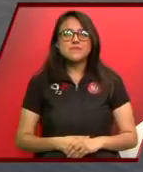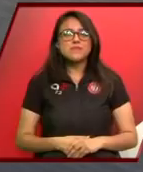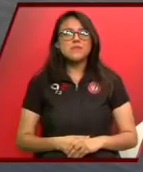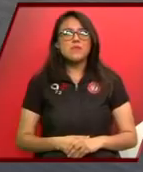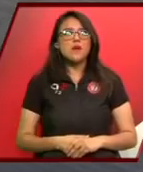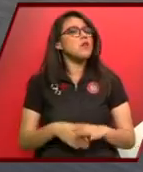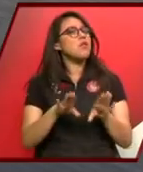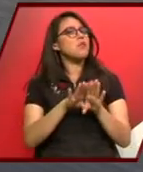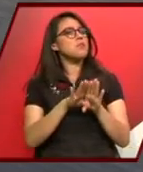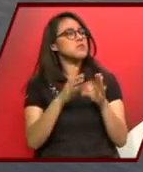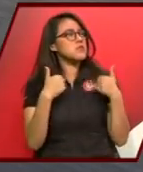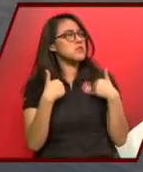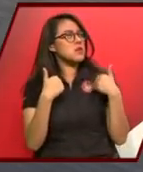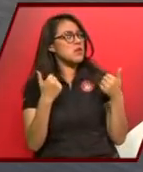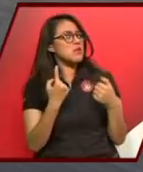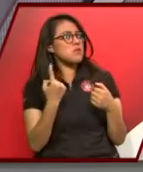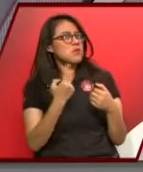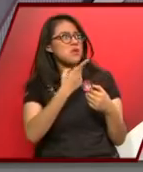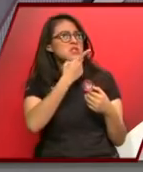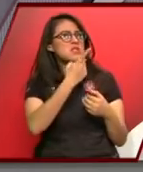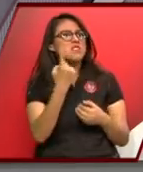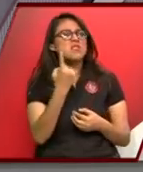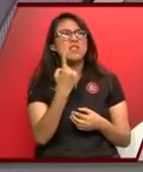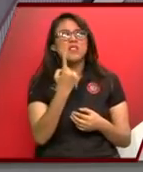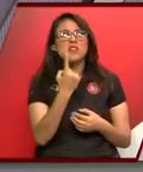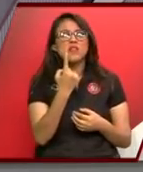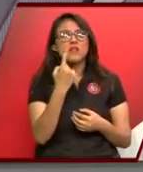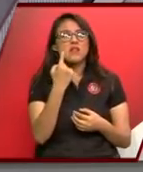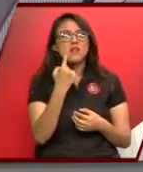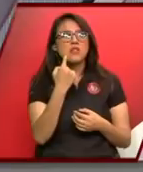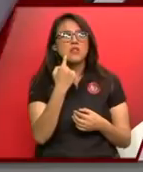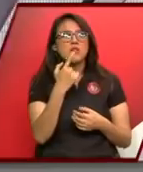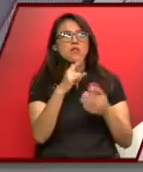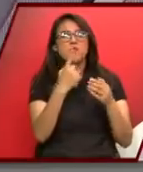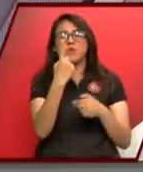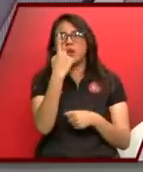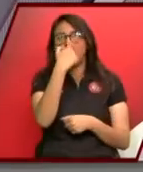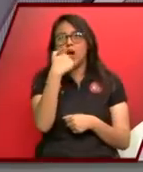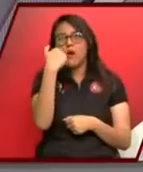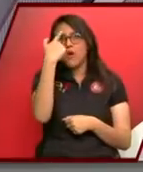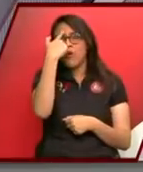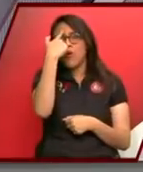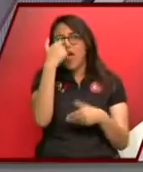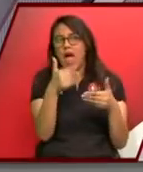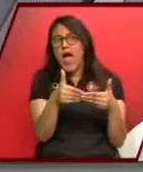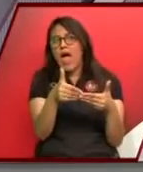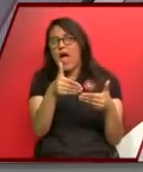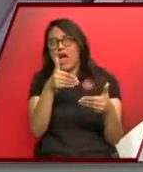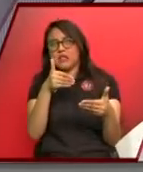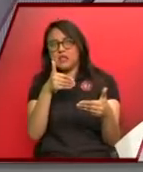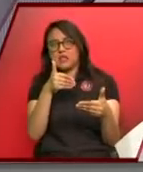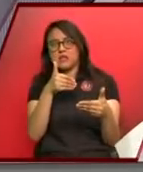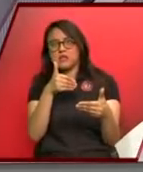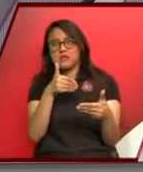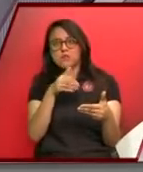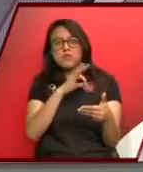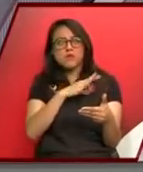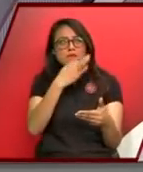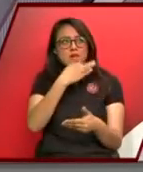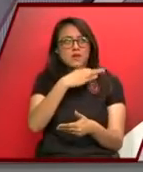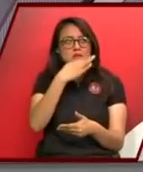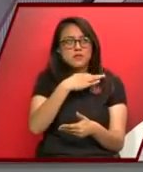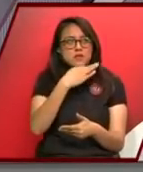Atraso. A ver, ahorita que caigo, ¿tú qué estás haciendo, Pancho? Vas a atrasar el reloj una hora, lo que quiere decir es que te vas a quedar un rato más en la